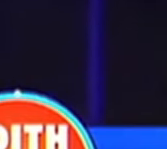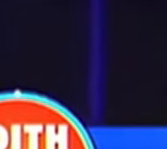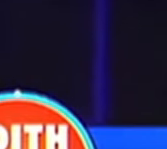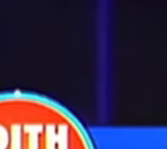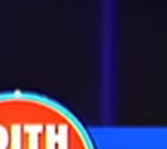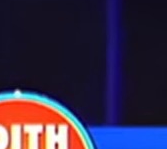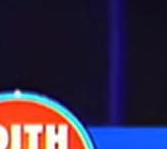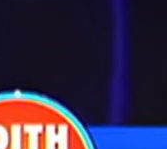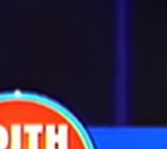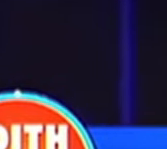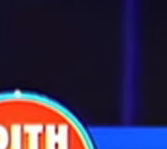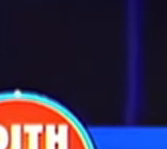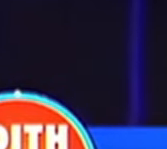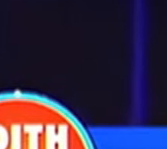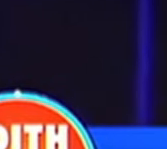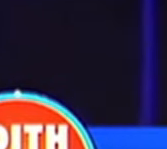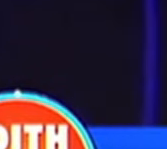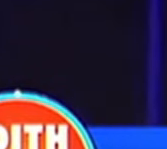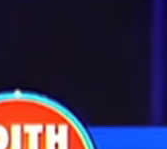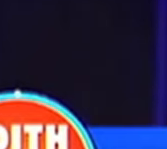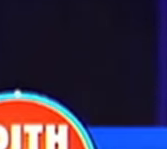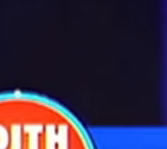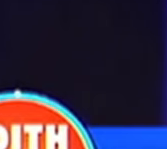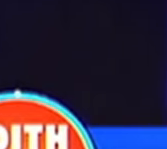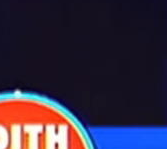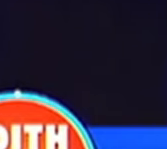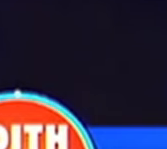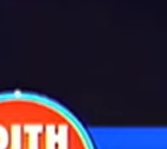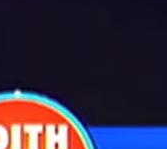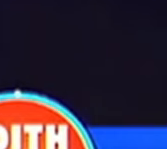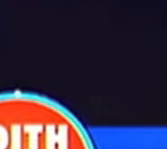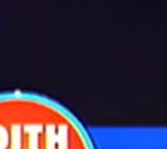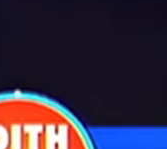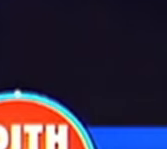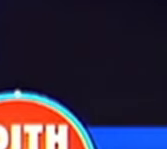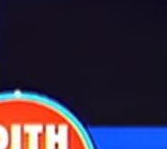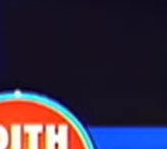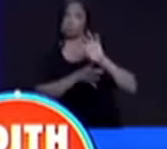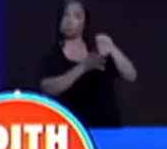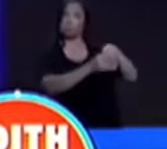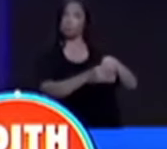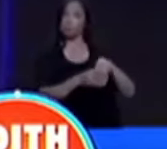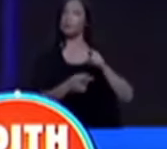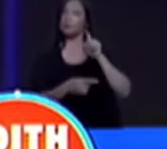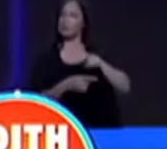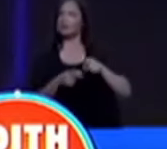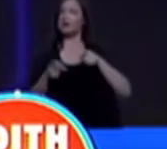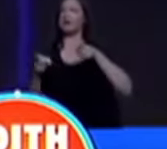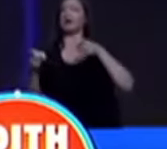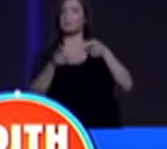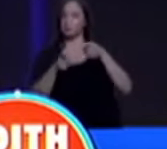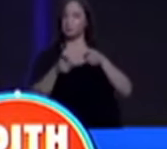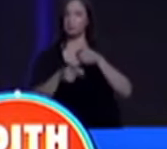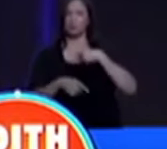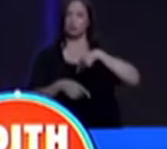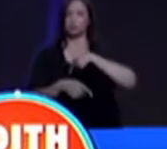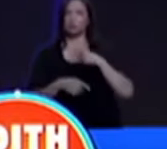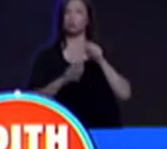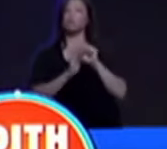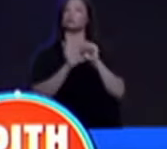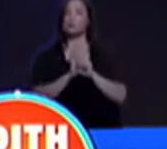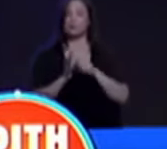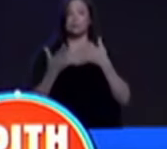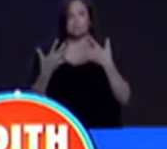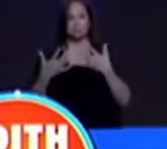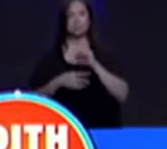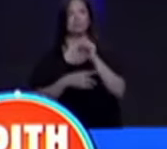nuestros habitantes de 10,7 millones, que hoy el 98% está en la seguridad social. Por lo cual debe haber un control, y nosotros como